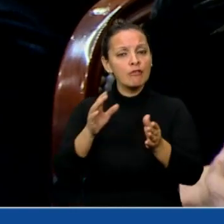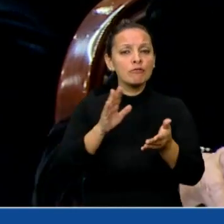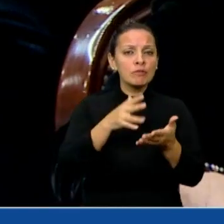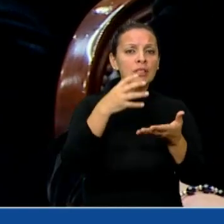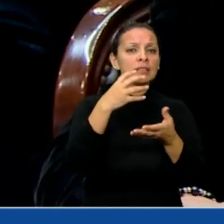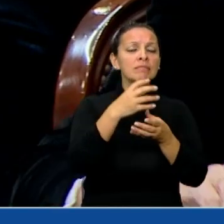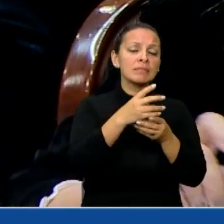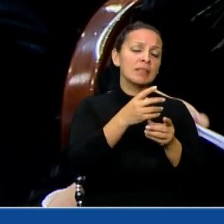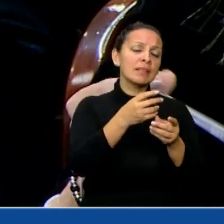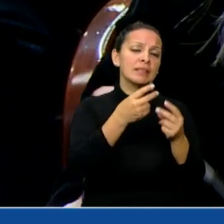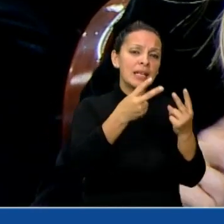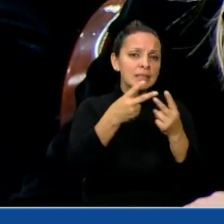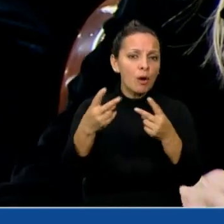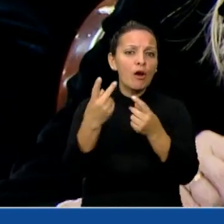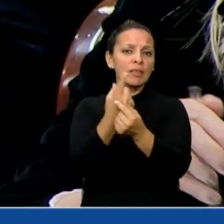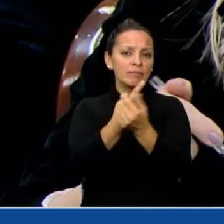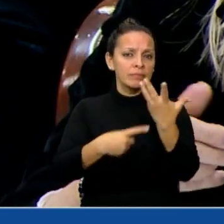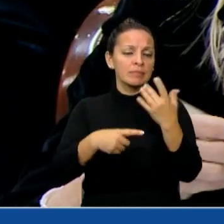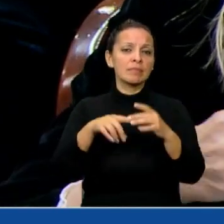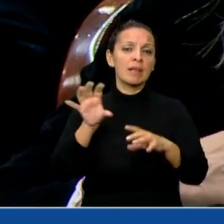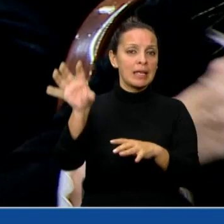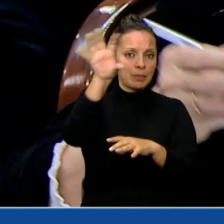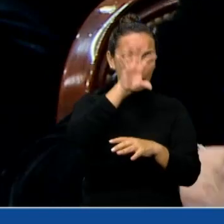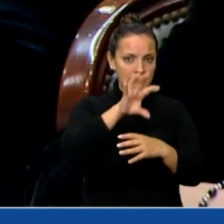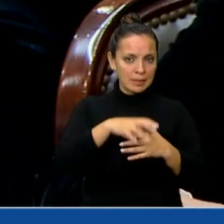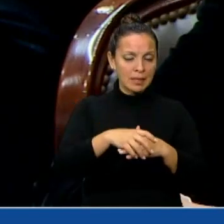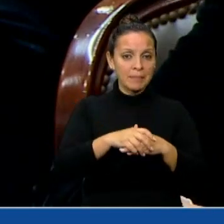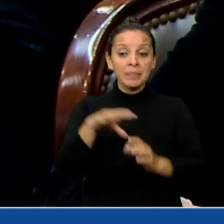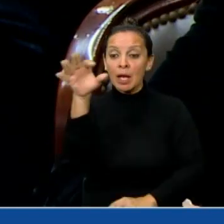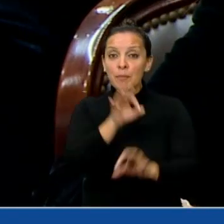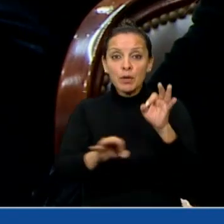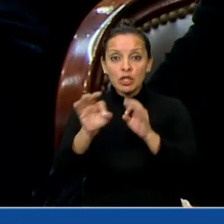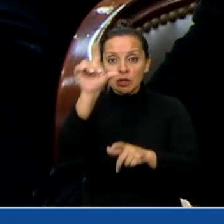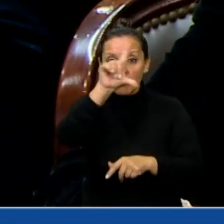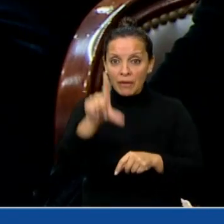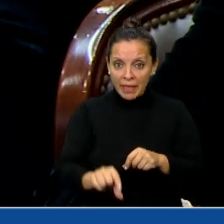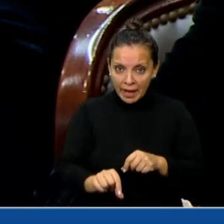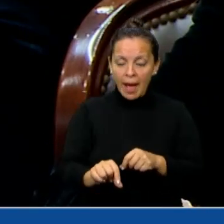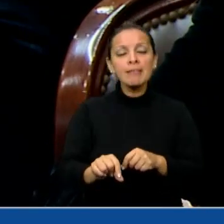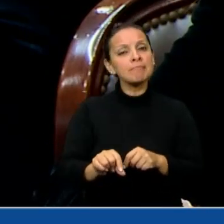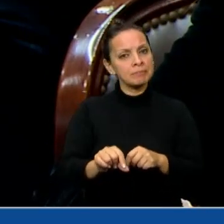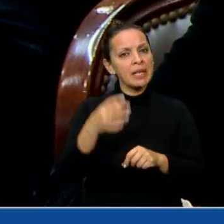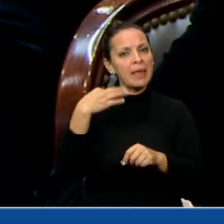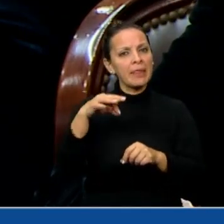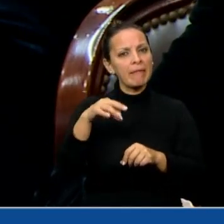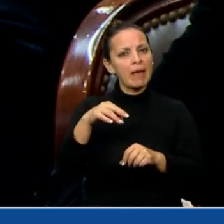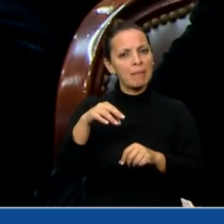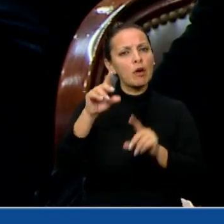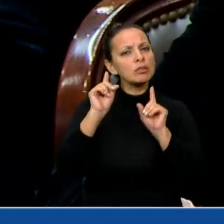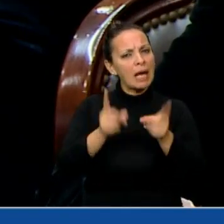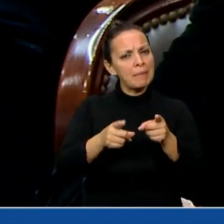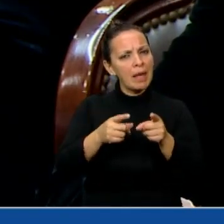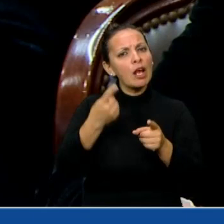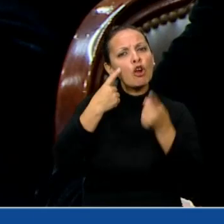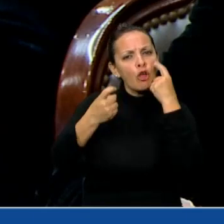transporte y no el resto de nuestras provincias. Si estamos hablando de proyecto federal, tengamos una mirada federal de